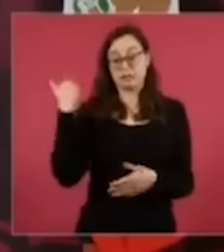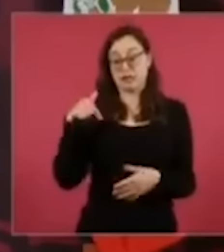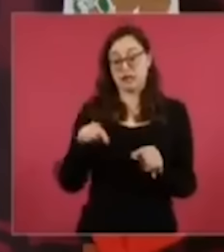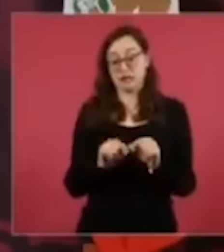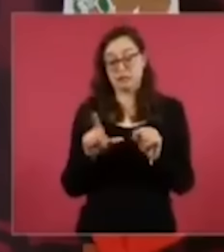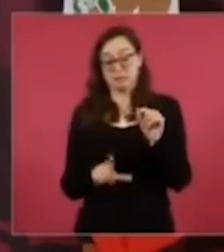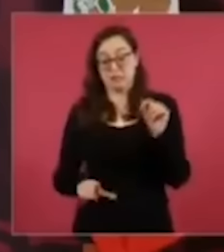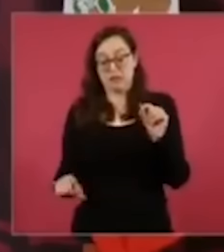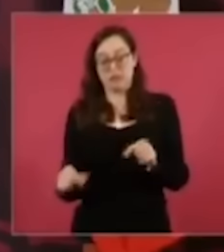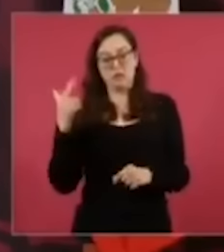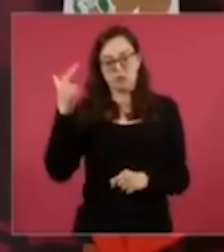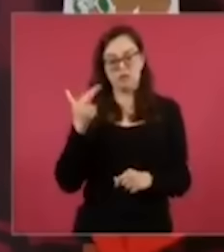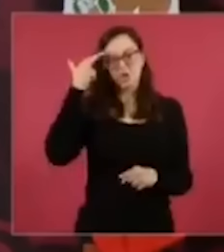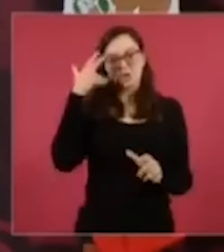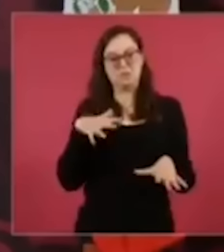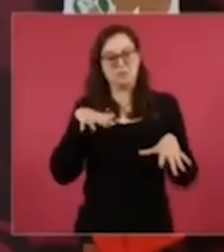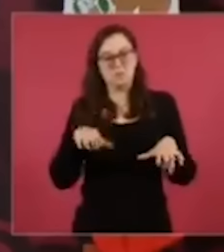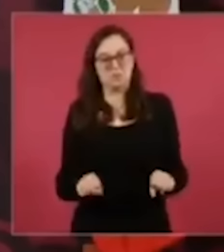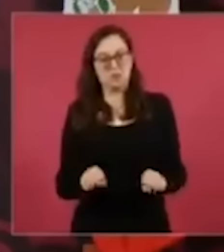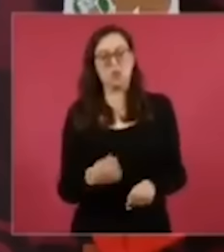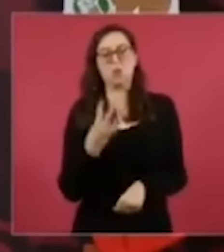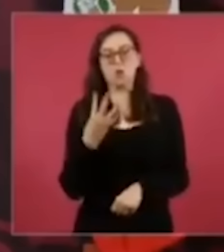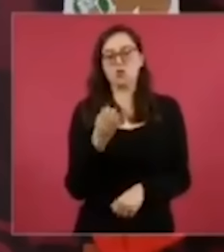el 4 de octubre